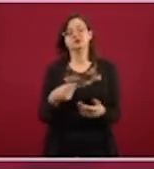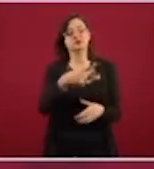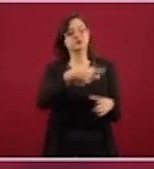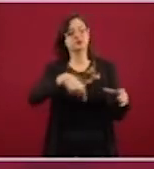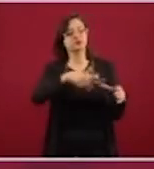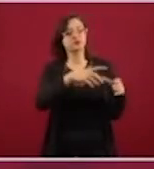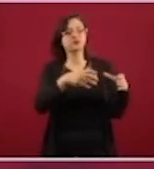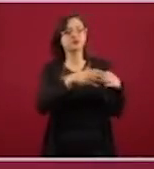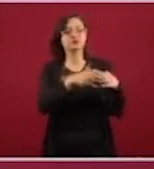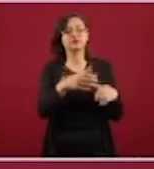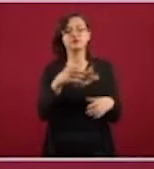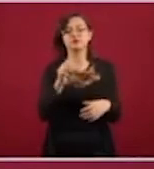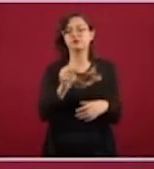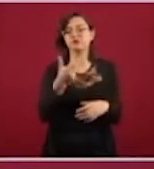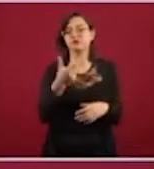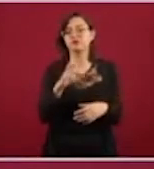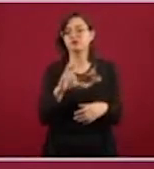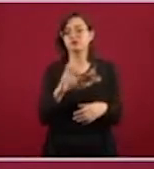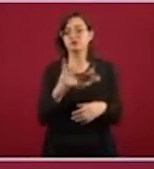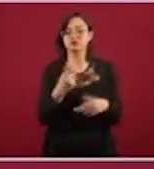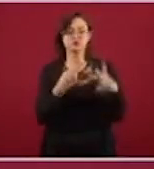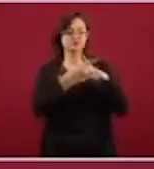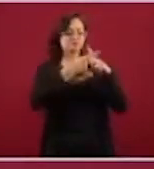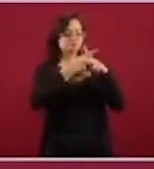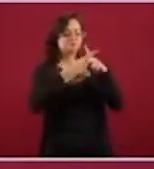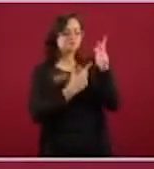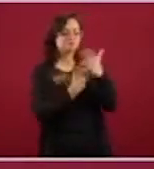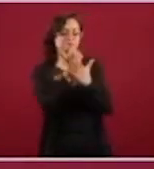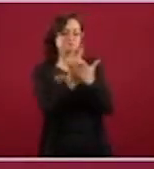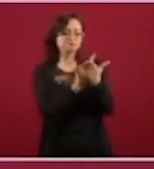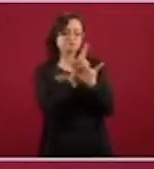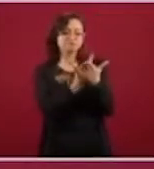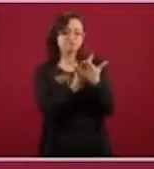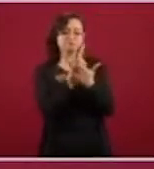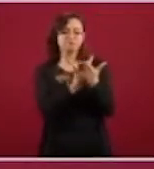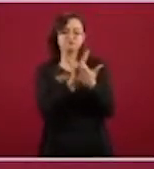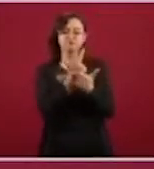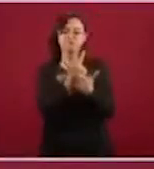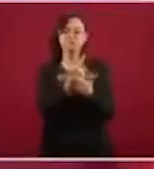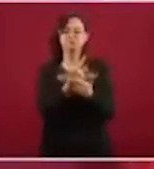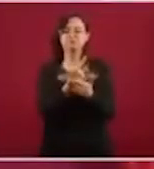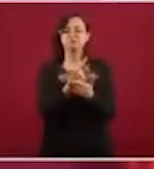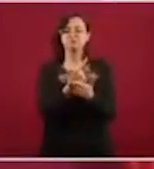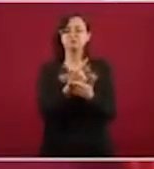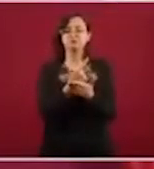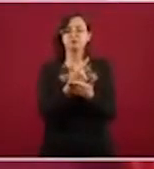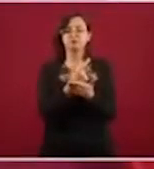de Hacienda están haciendo el análisis,